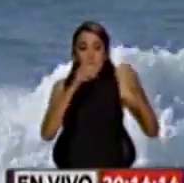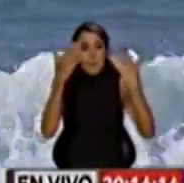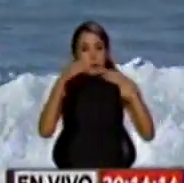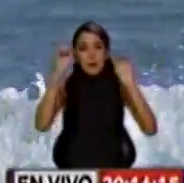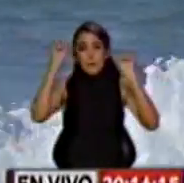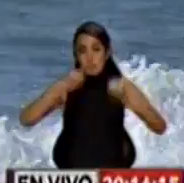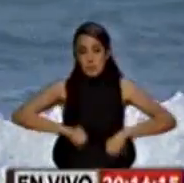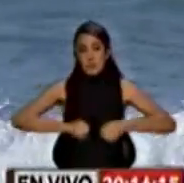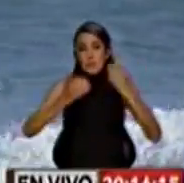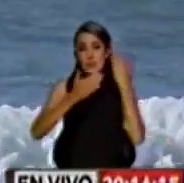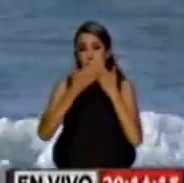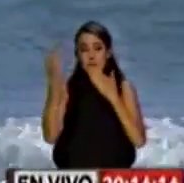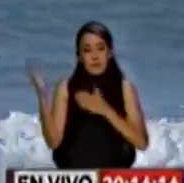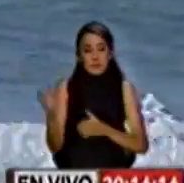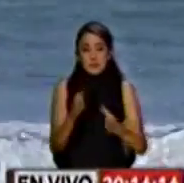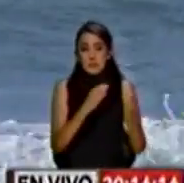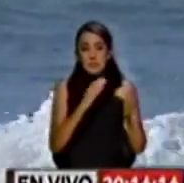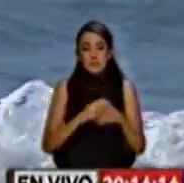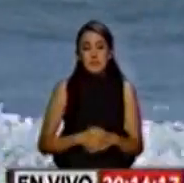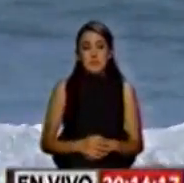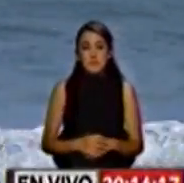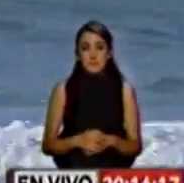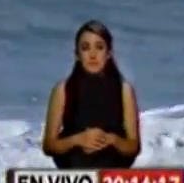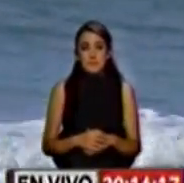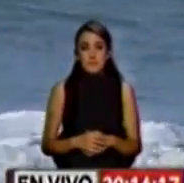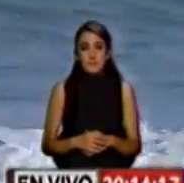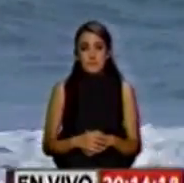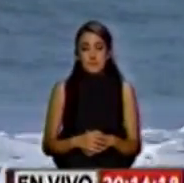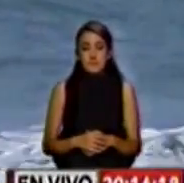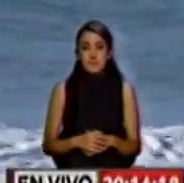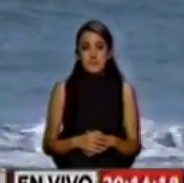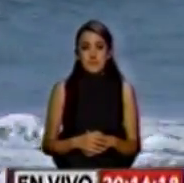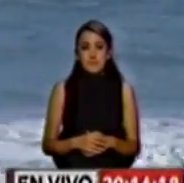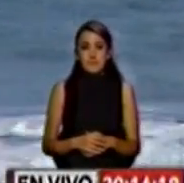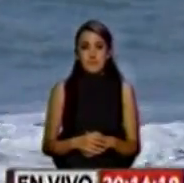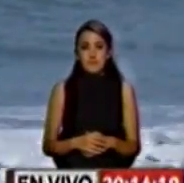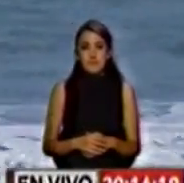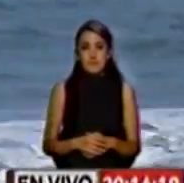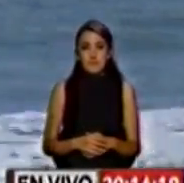para su y exportación el diario